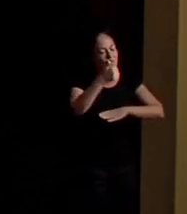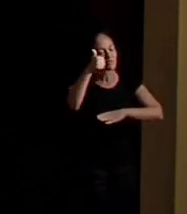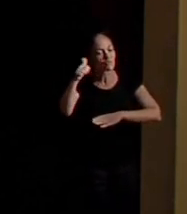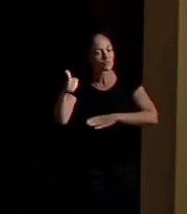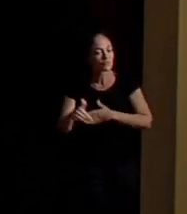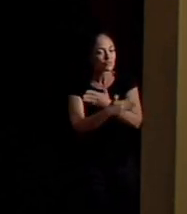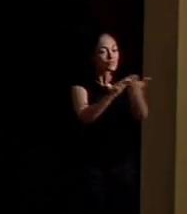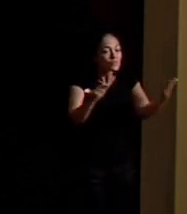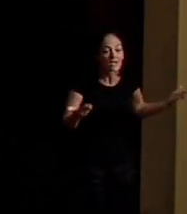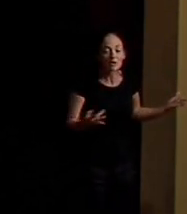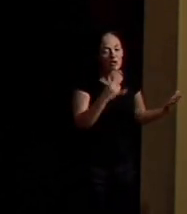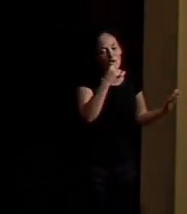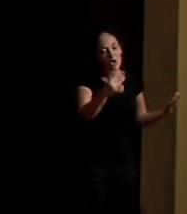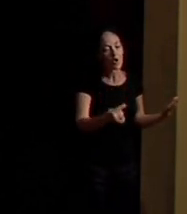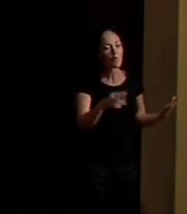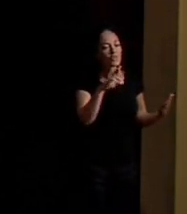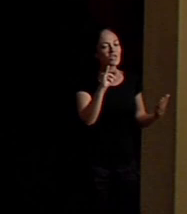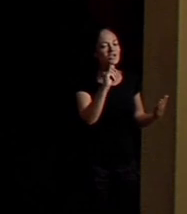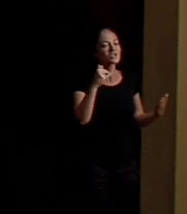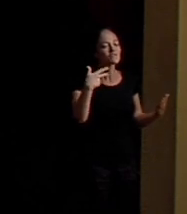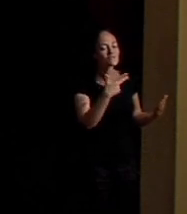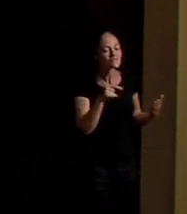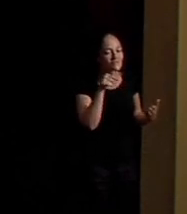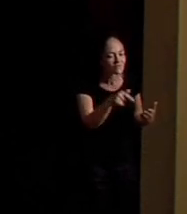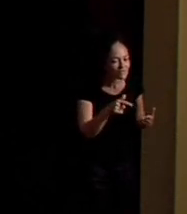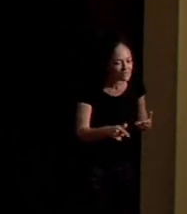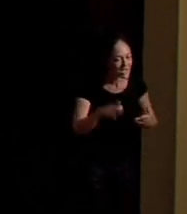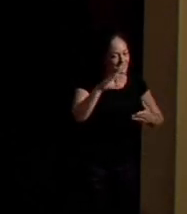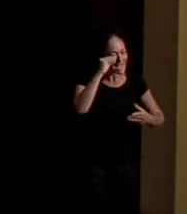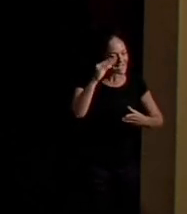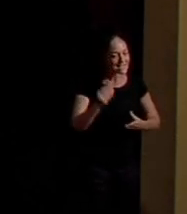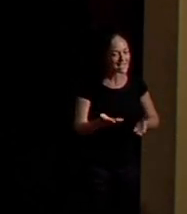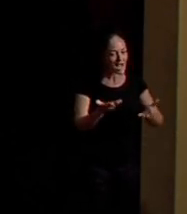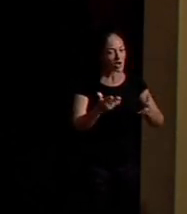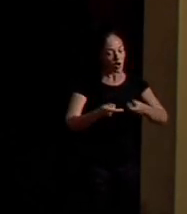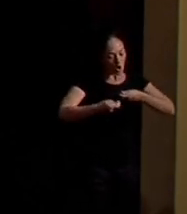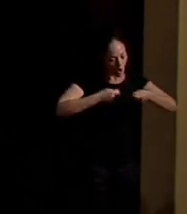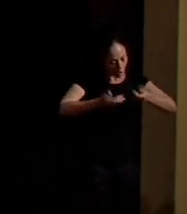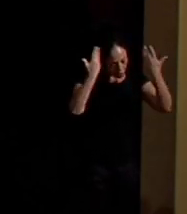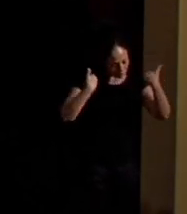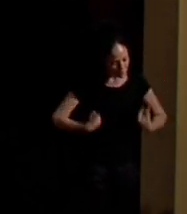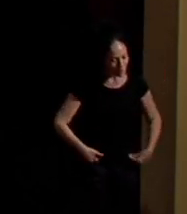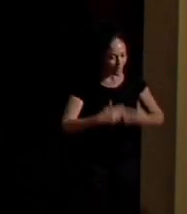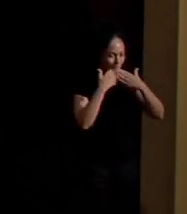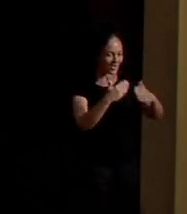lo tanto, como decía Adrienne Rich, ese genio que presida su propio cuerpo. Muchas gracias.